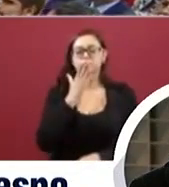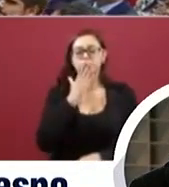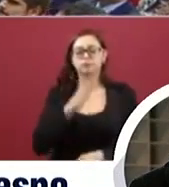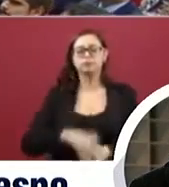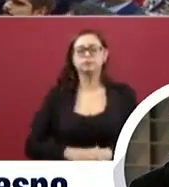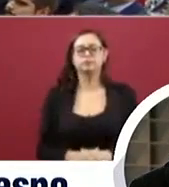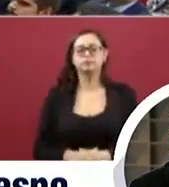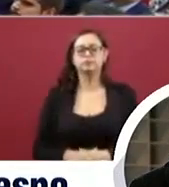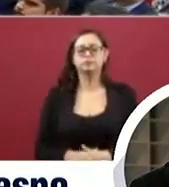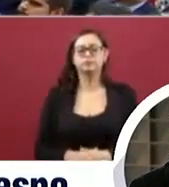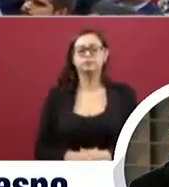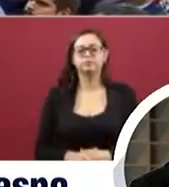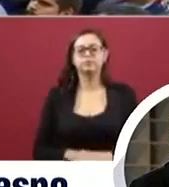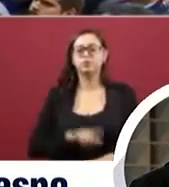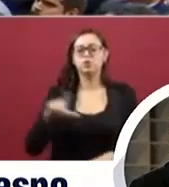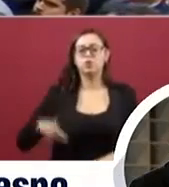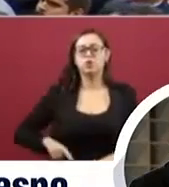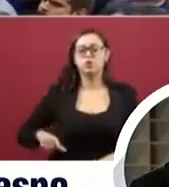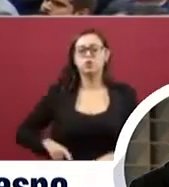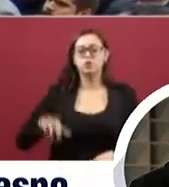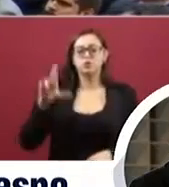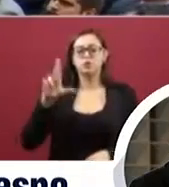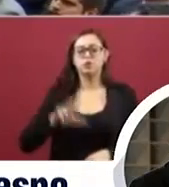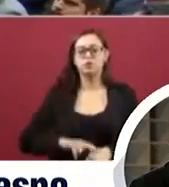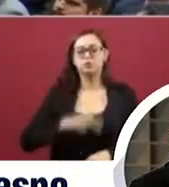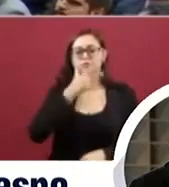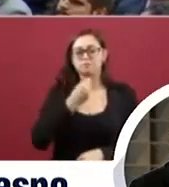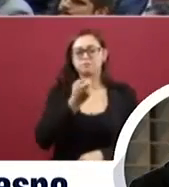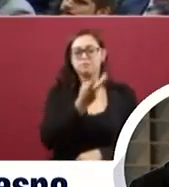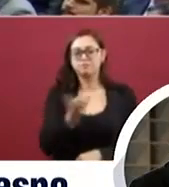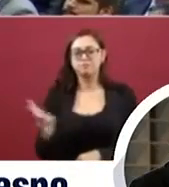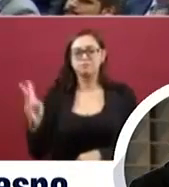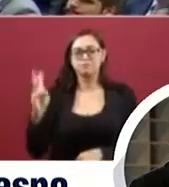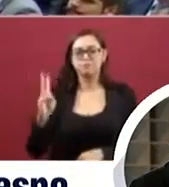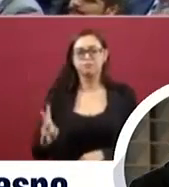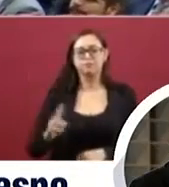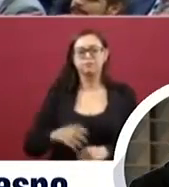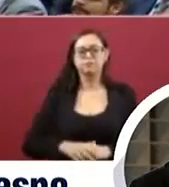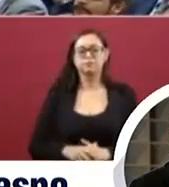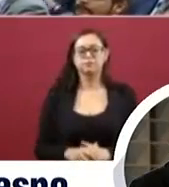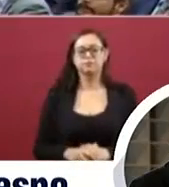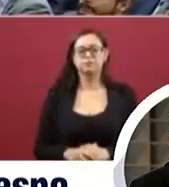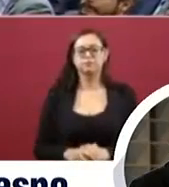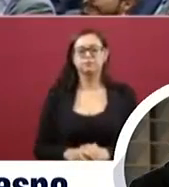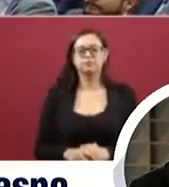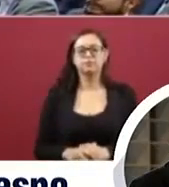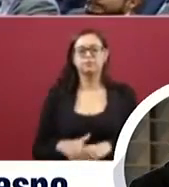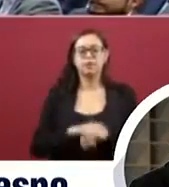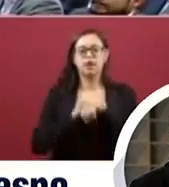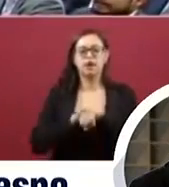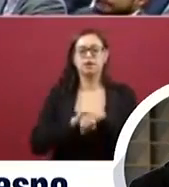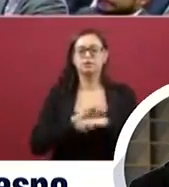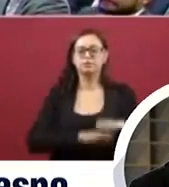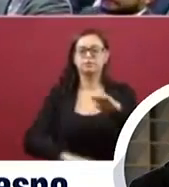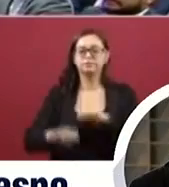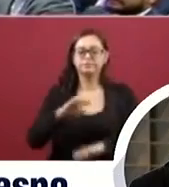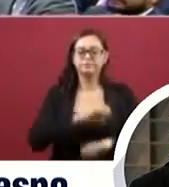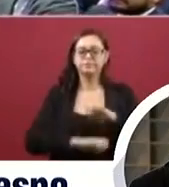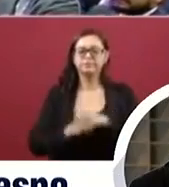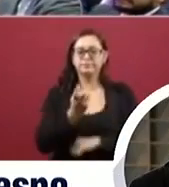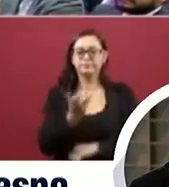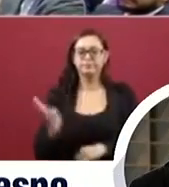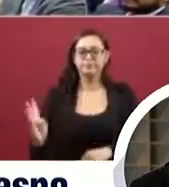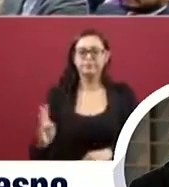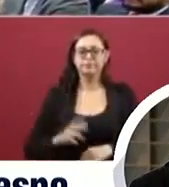de los expertos, y de los calificadores, por distintas razones, porque ya lo ven como fuera de tiempo, porque ya lo ven